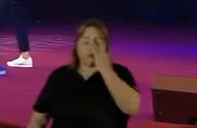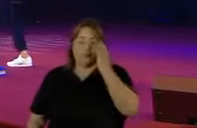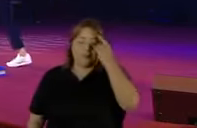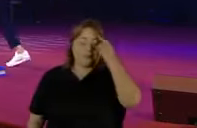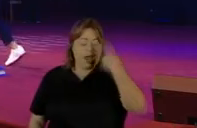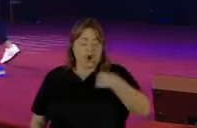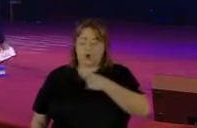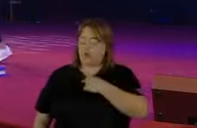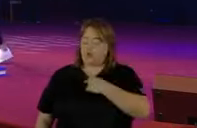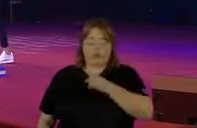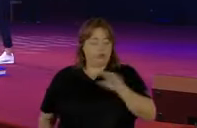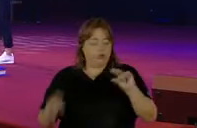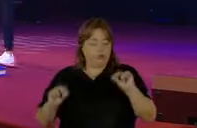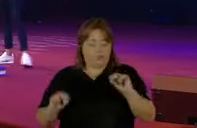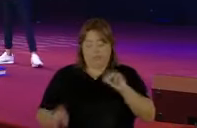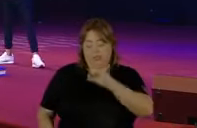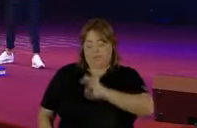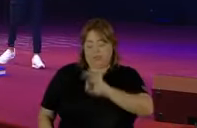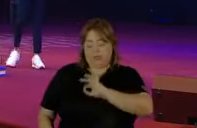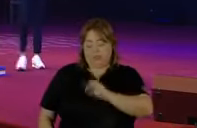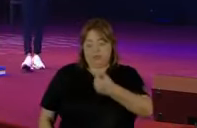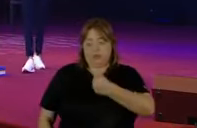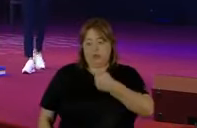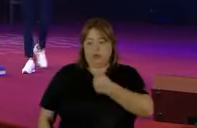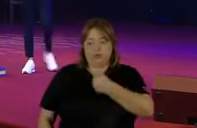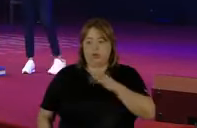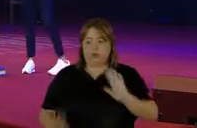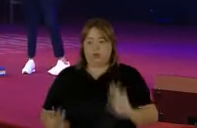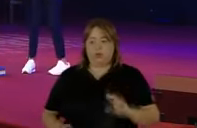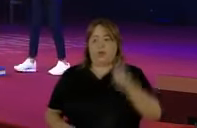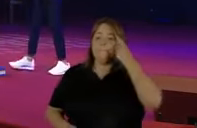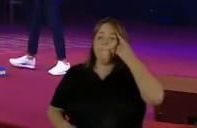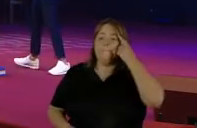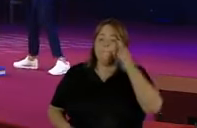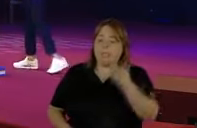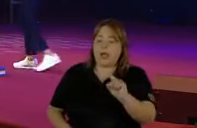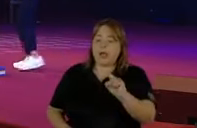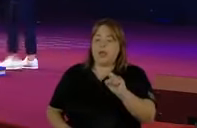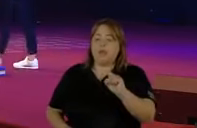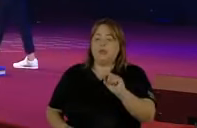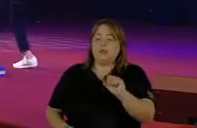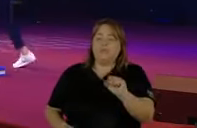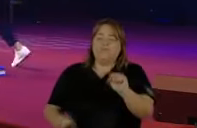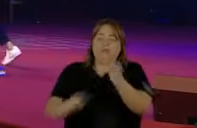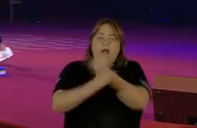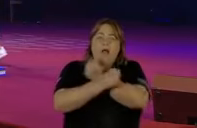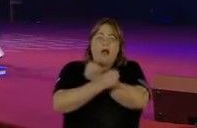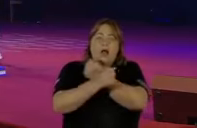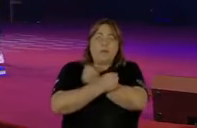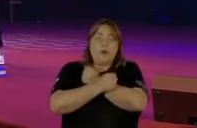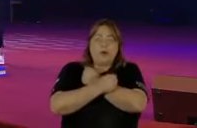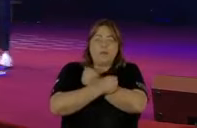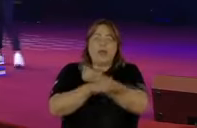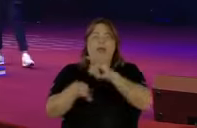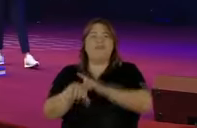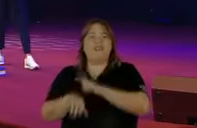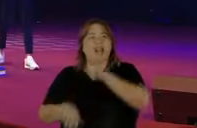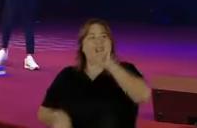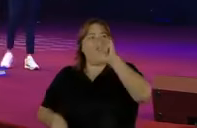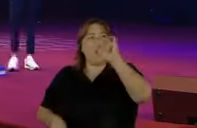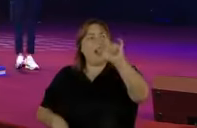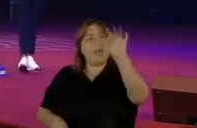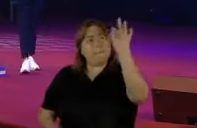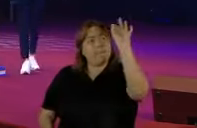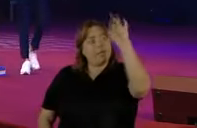para nosotros, esto no es para beneficio, ¿verdad? Para hacernos lo más lindo, no, esto es para la pasión, por las almas, para ir a ministrar, para ir a predicar